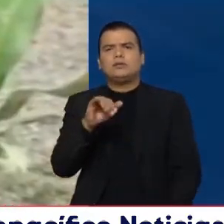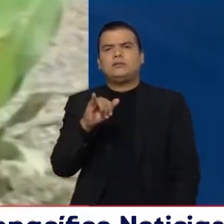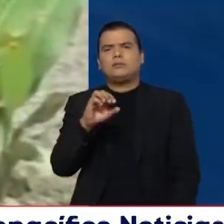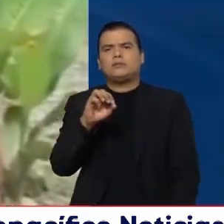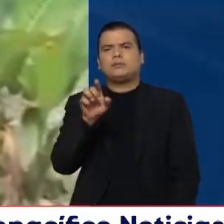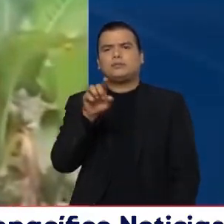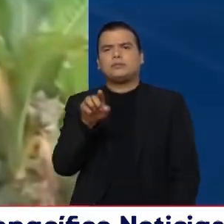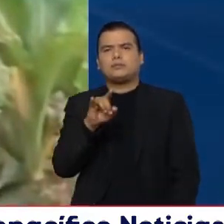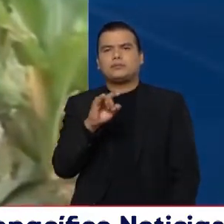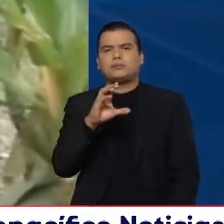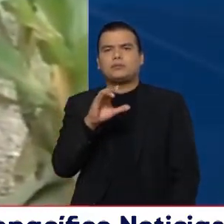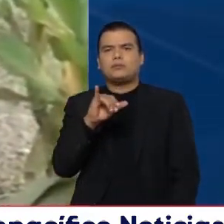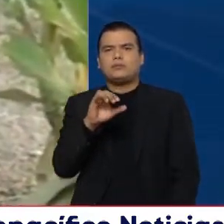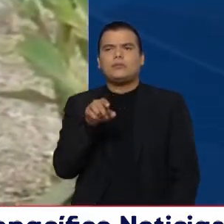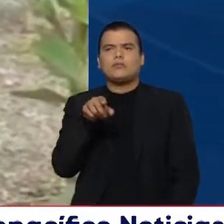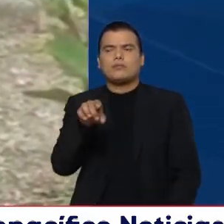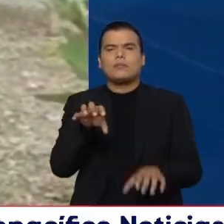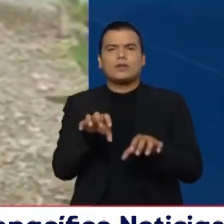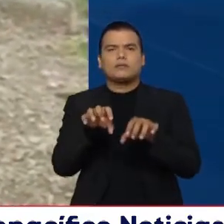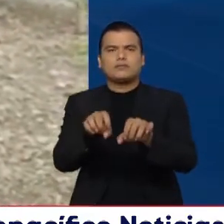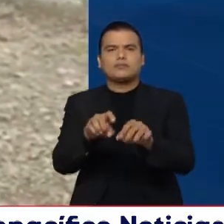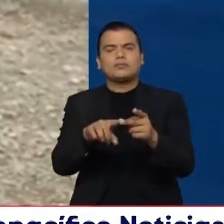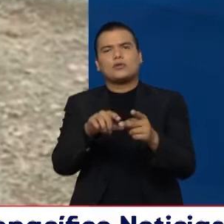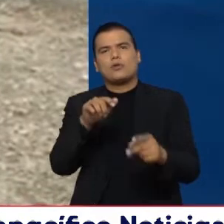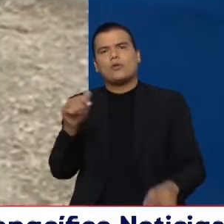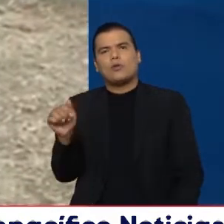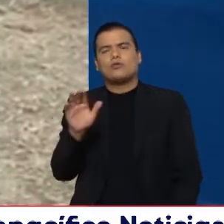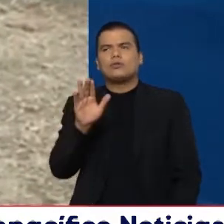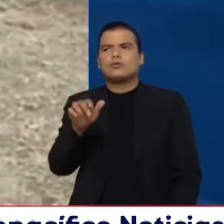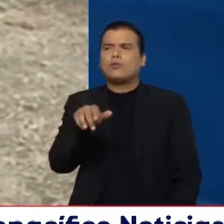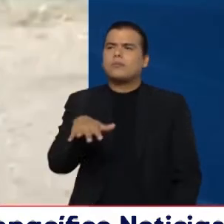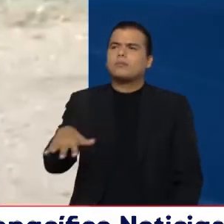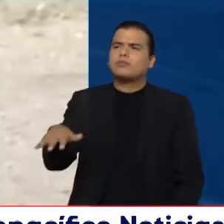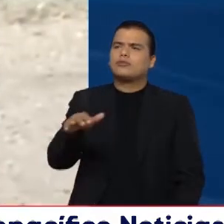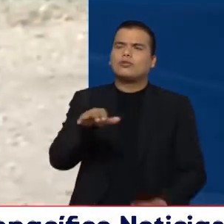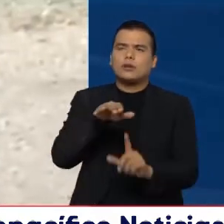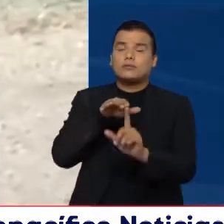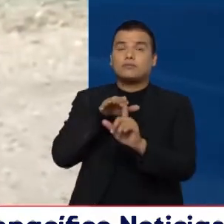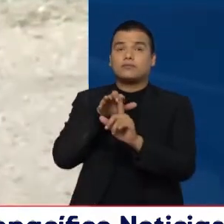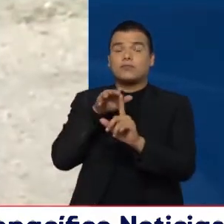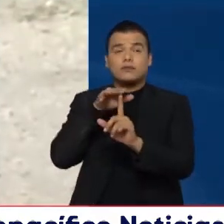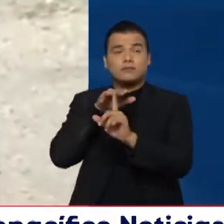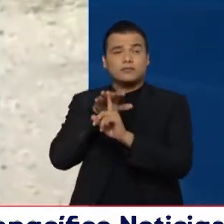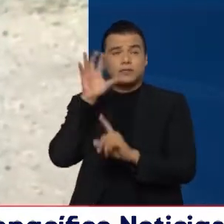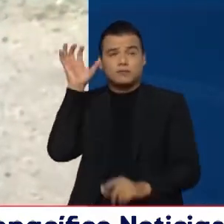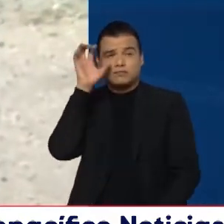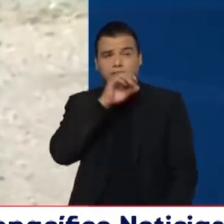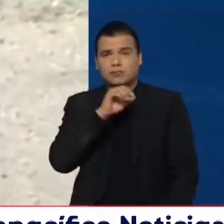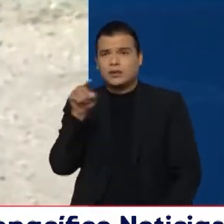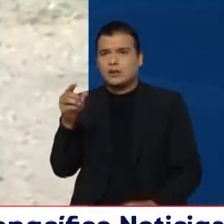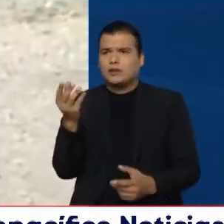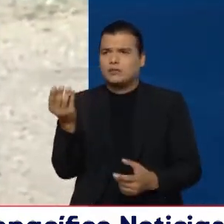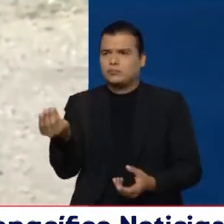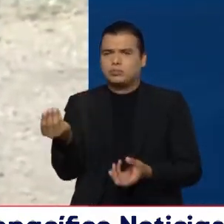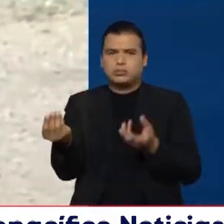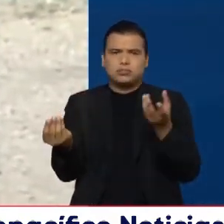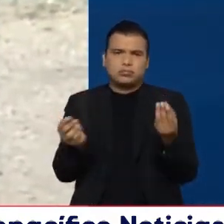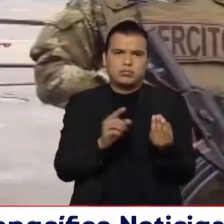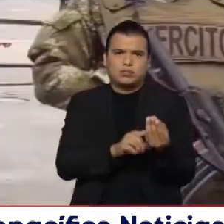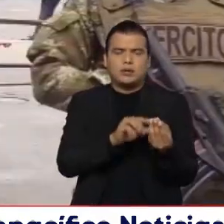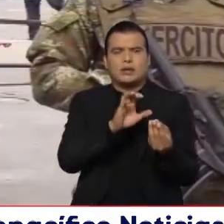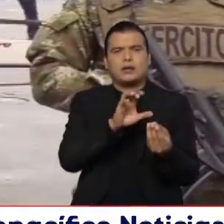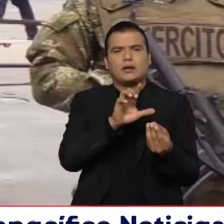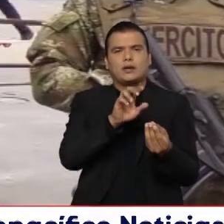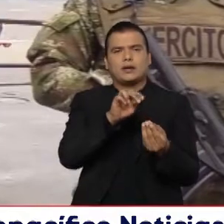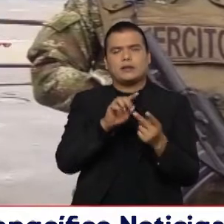narcotráfico que tenemos cultivos de uso ilícito al sur oriente, en San José del Palmar, límites con Novita. Y eso lleva a una confrontación entre estos terroristas del ELN